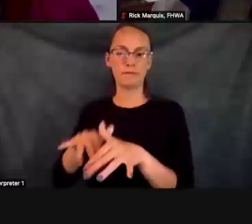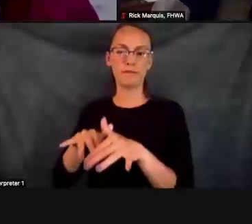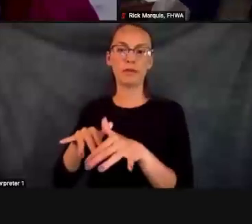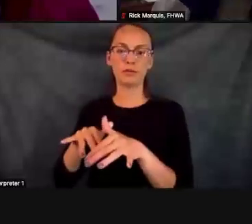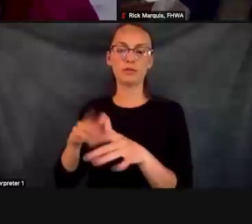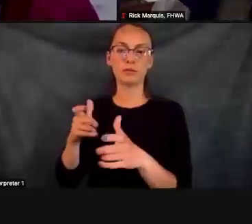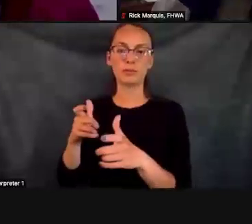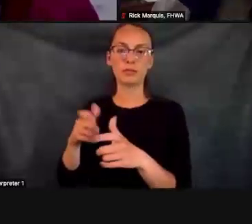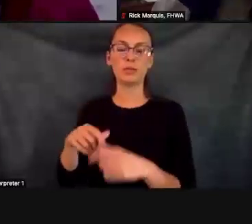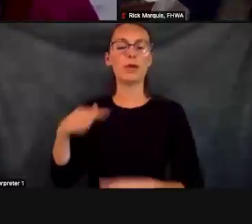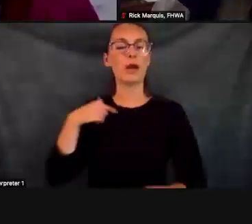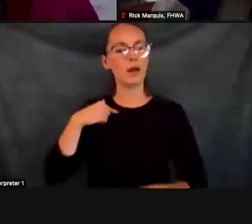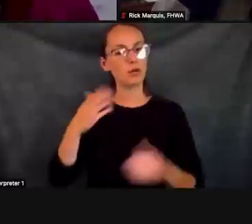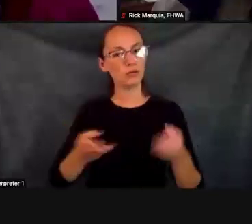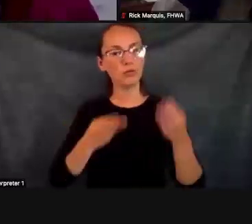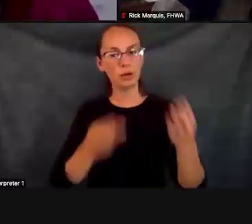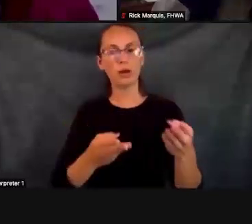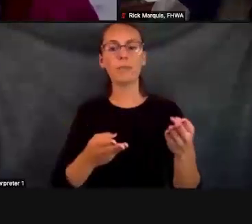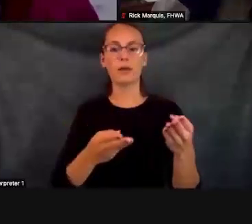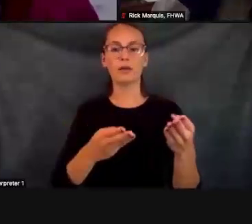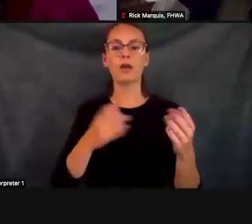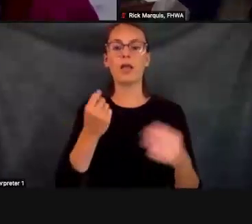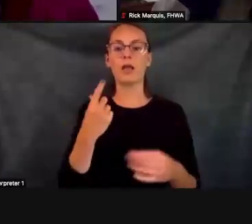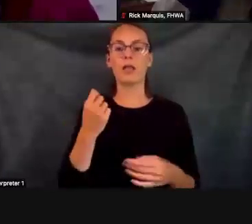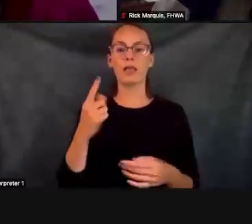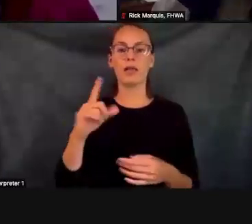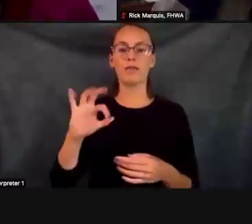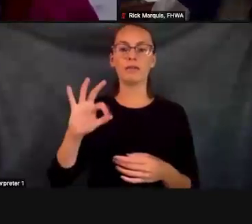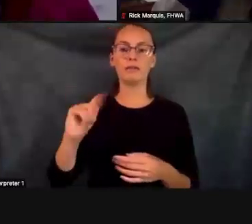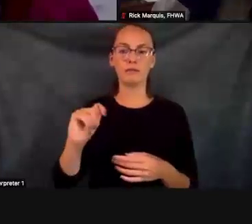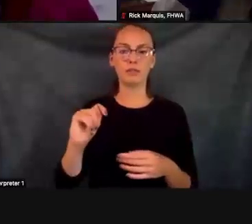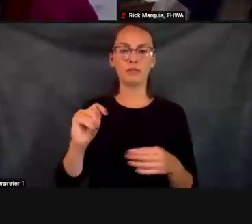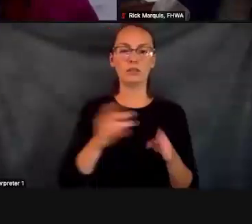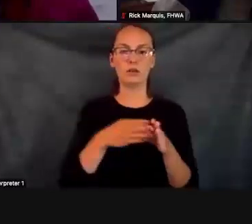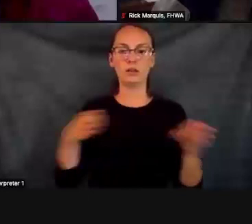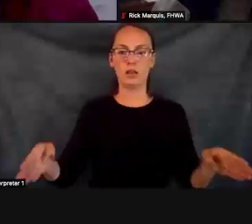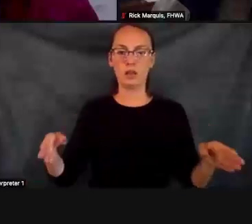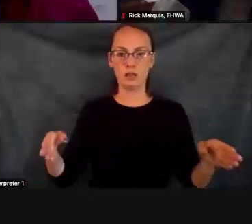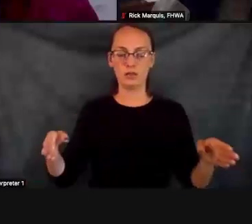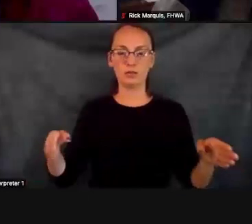el tráfico y las velocidades. Recomiendo